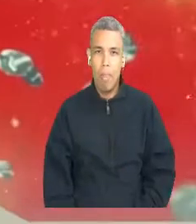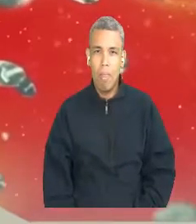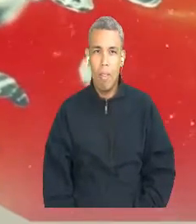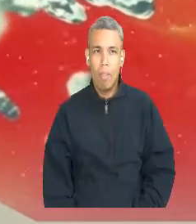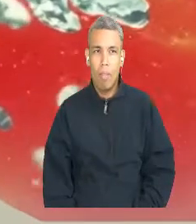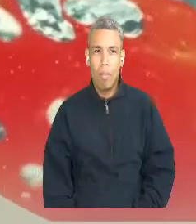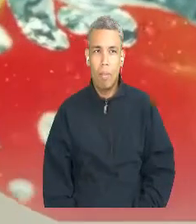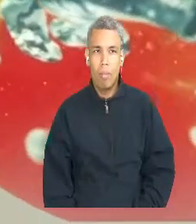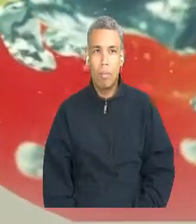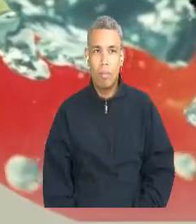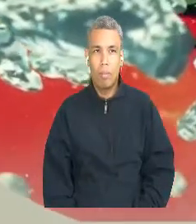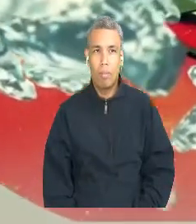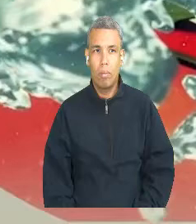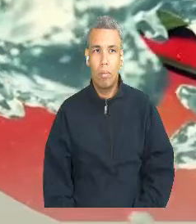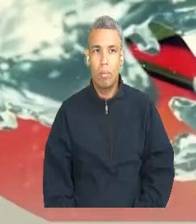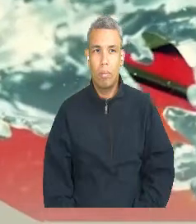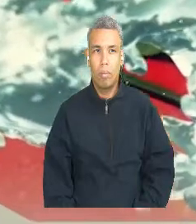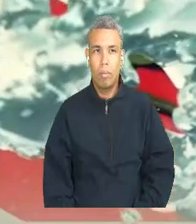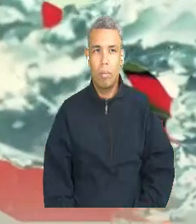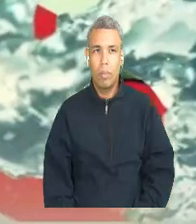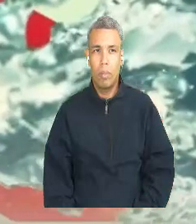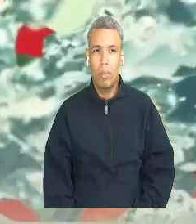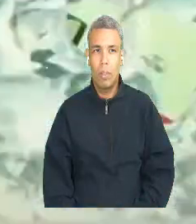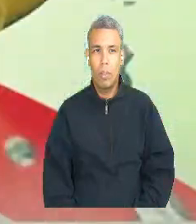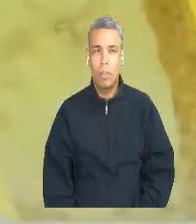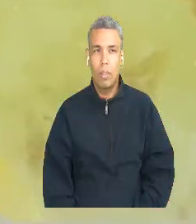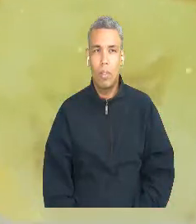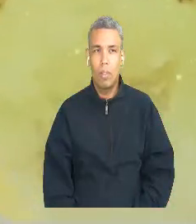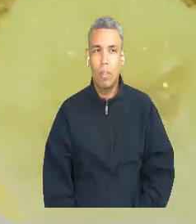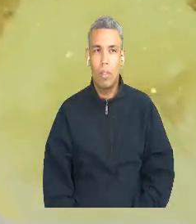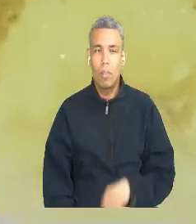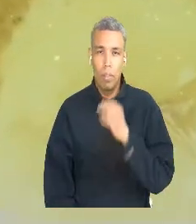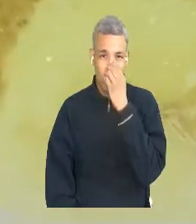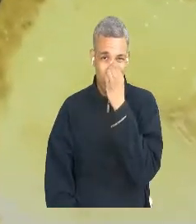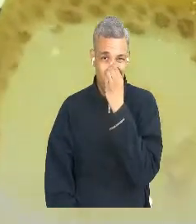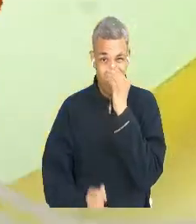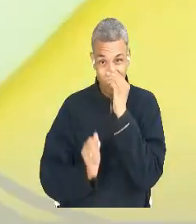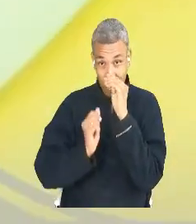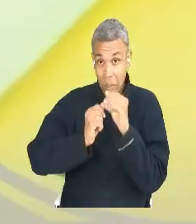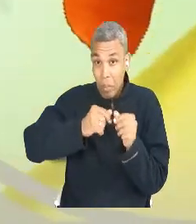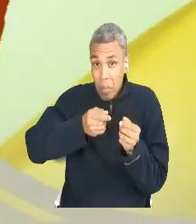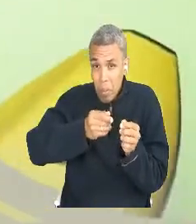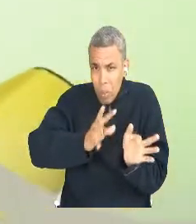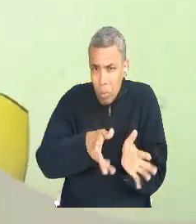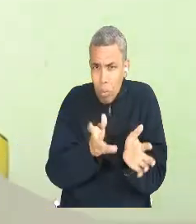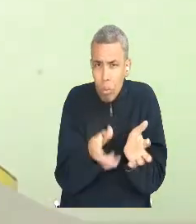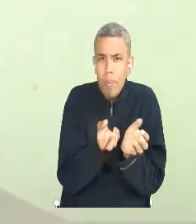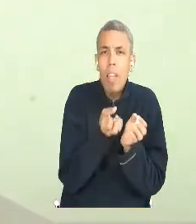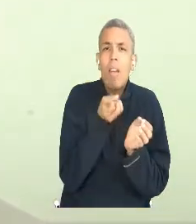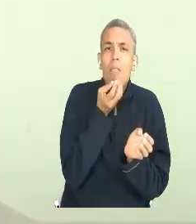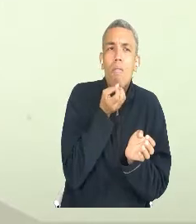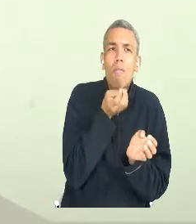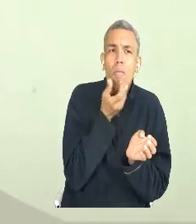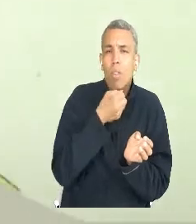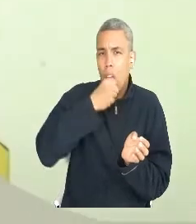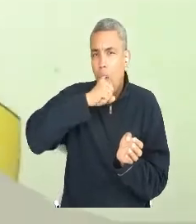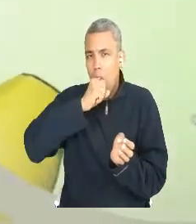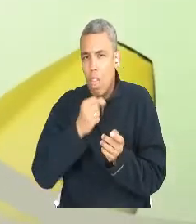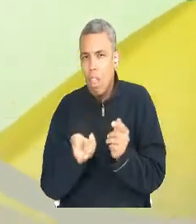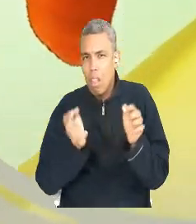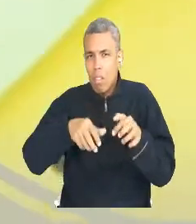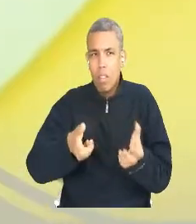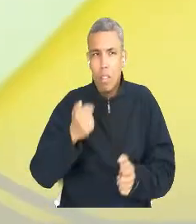Crepes de frutas con helado. Ingredientes: 3 fresas, media manzana, un banano, 3 uvas, 50 gramos de